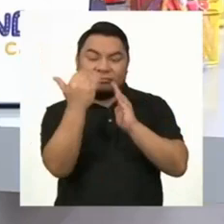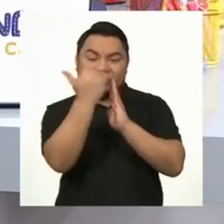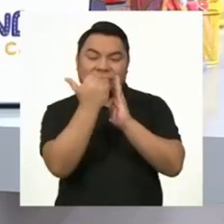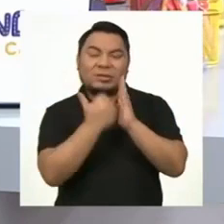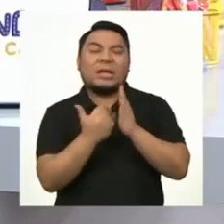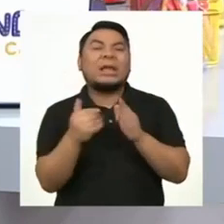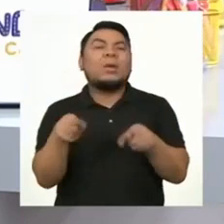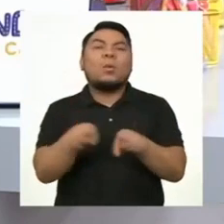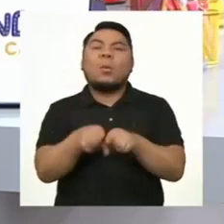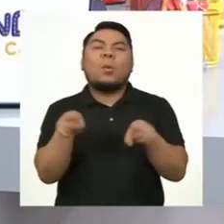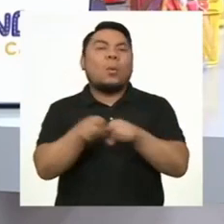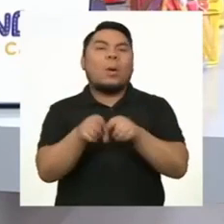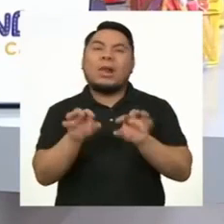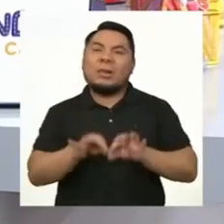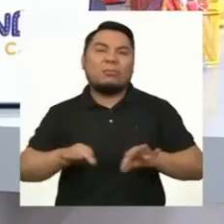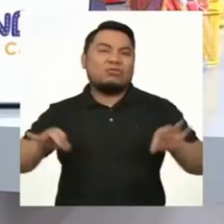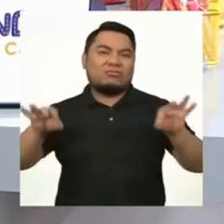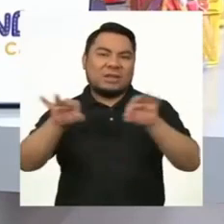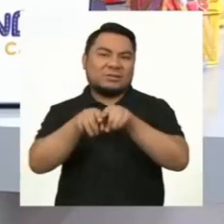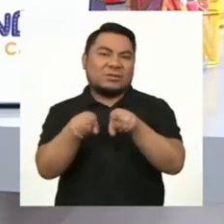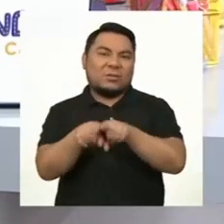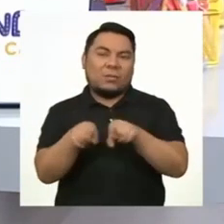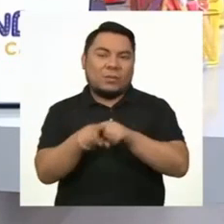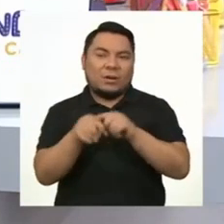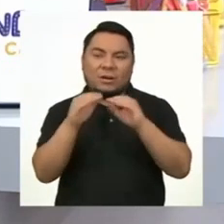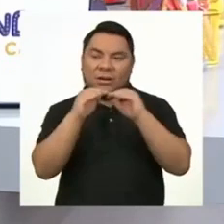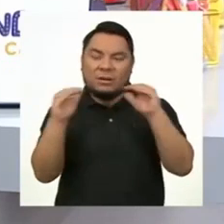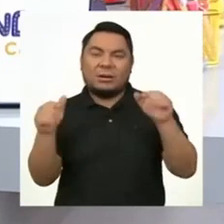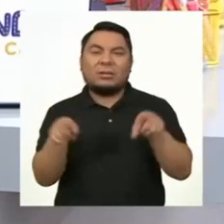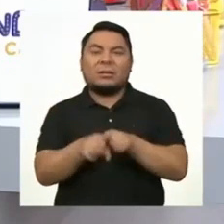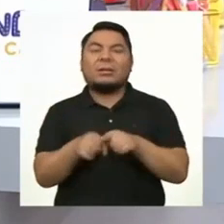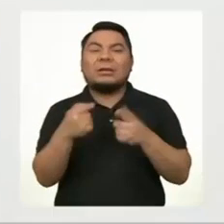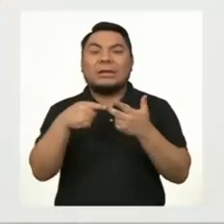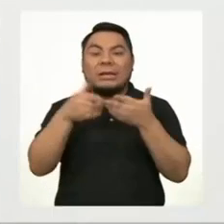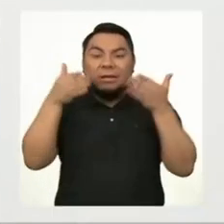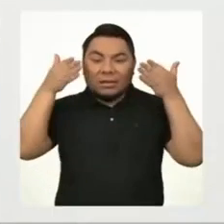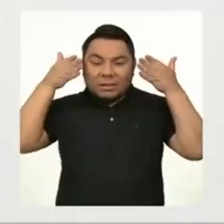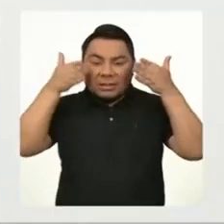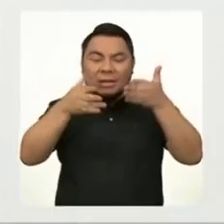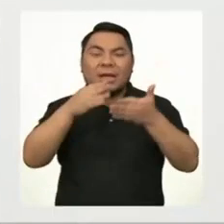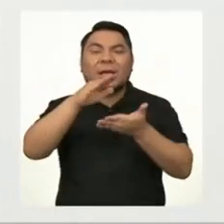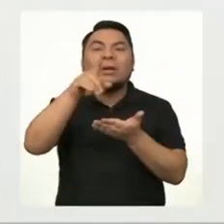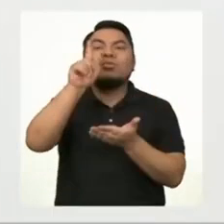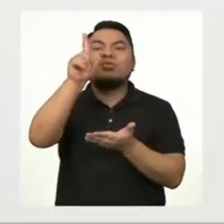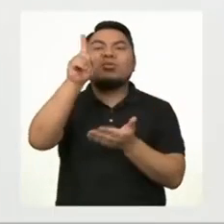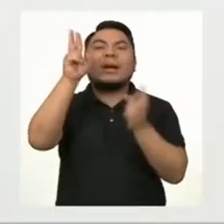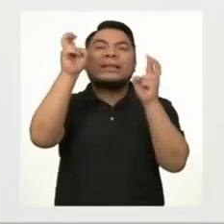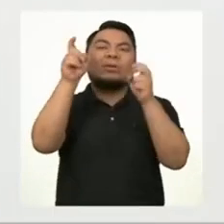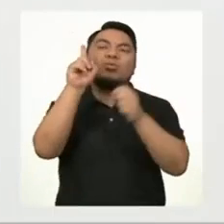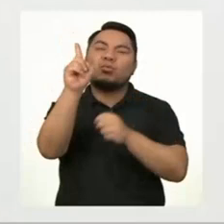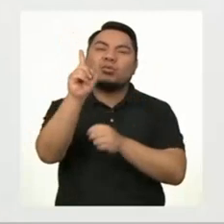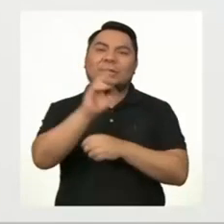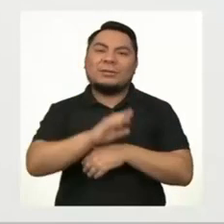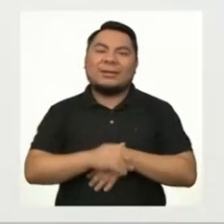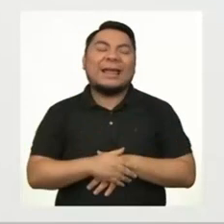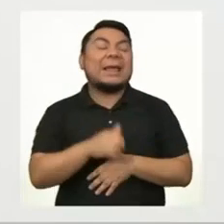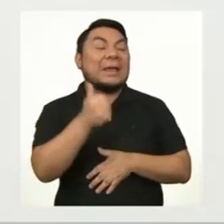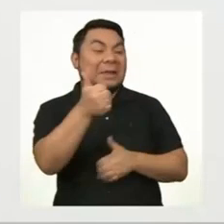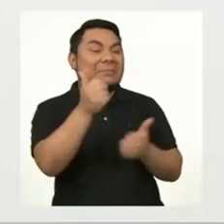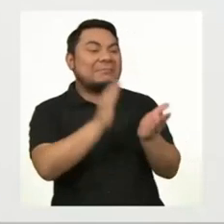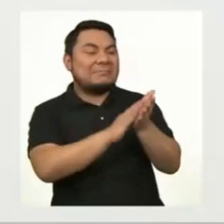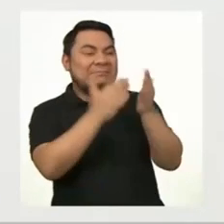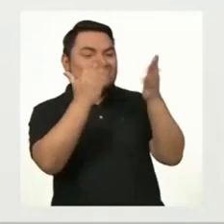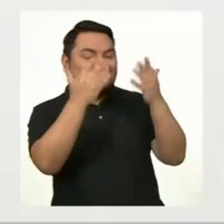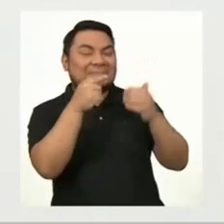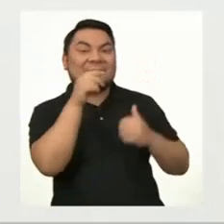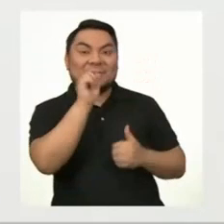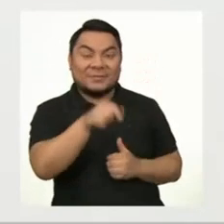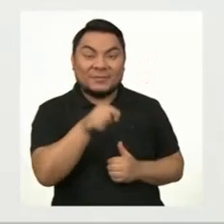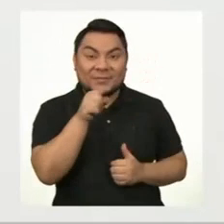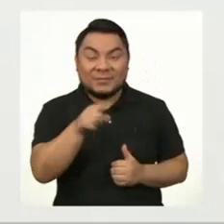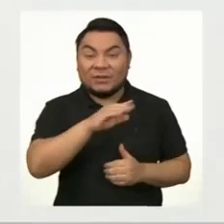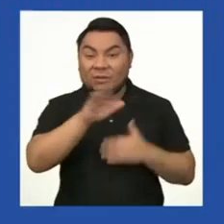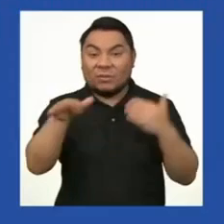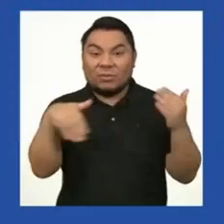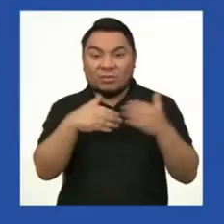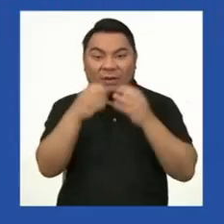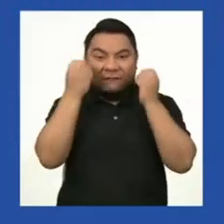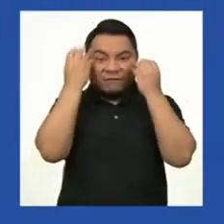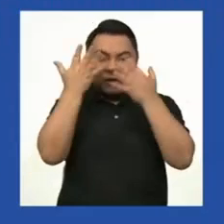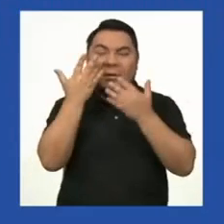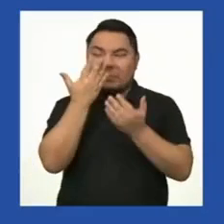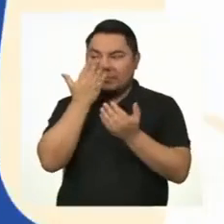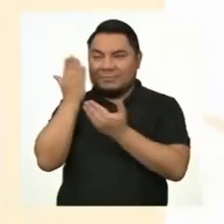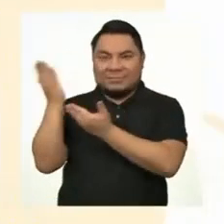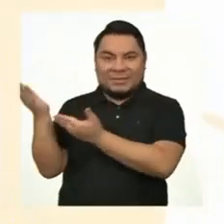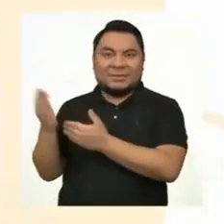misma importancia y además giran alrededor de un tema central. ¡Bravo, Yanira! Nuestra información quedaría organizada